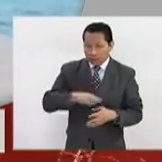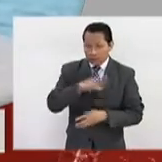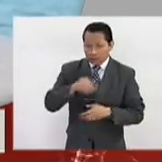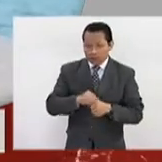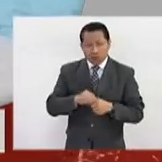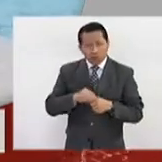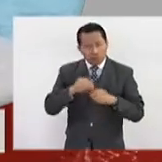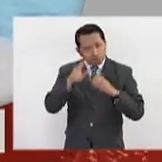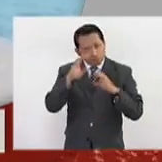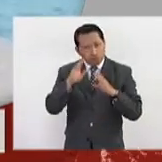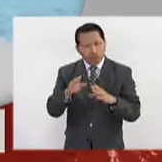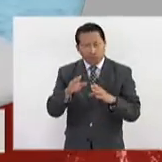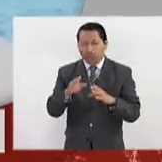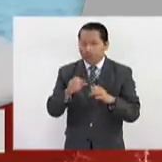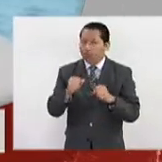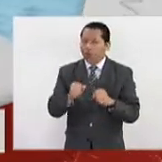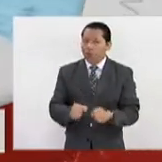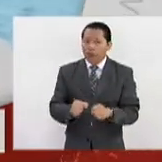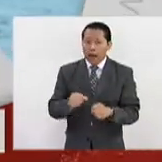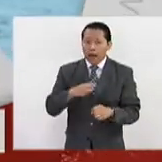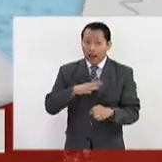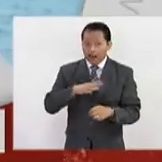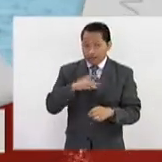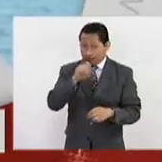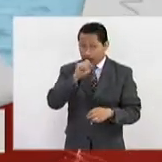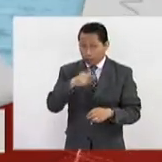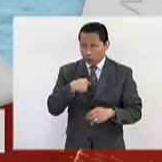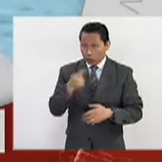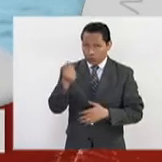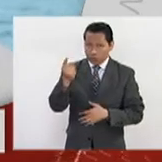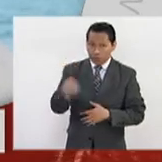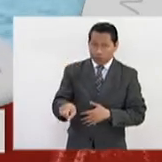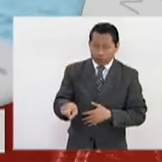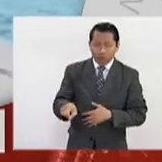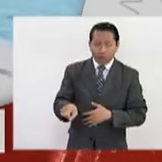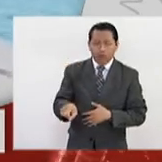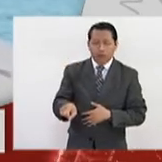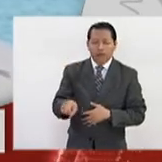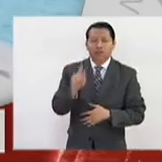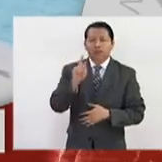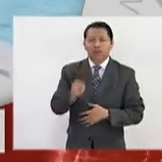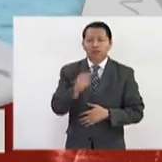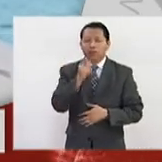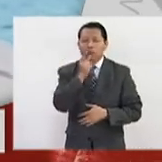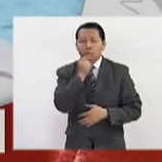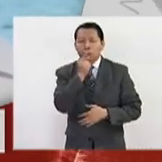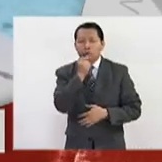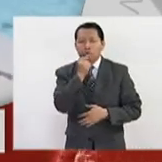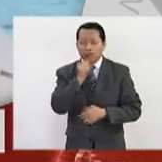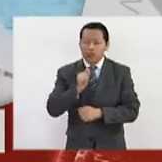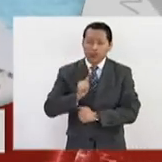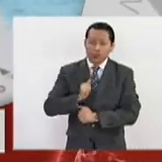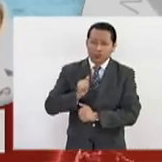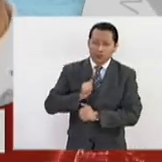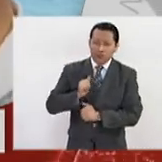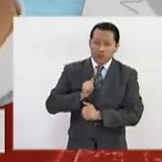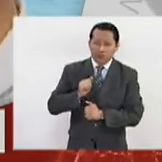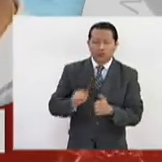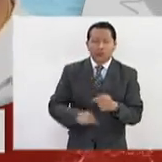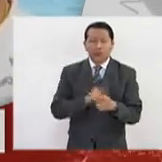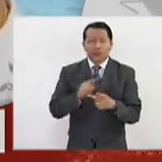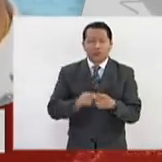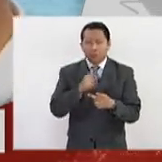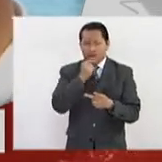convicción y ante la instrucción que he dado, que la policía militar y la